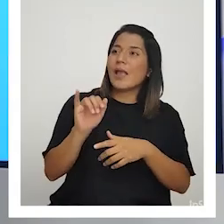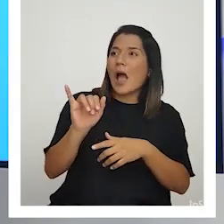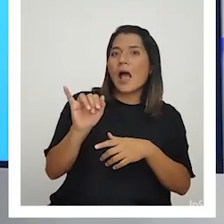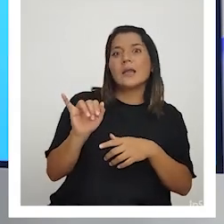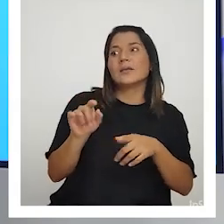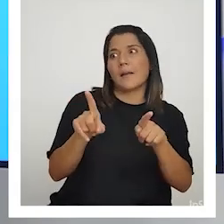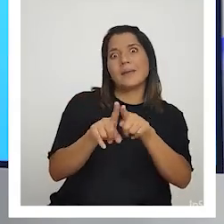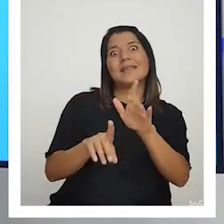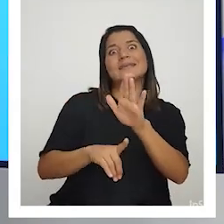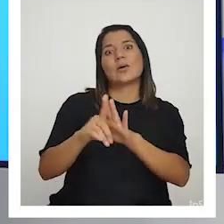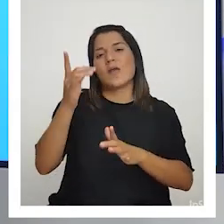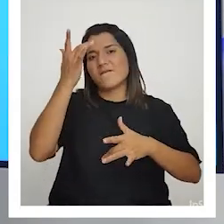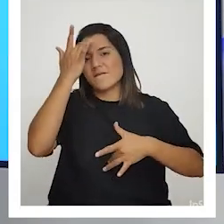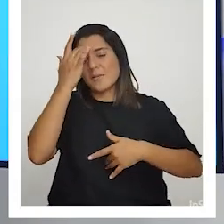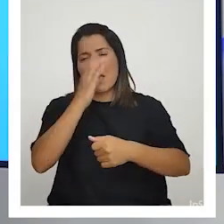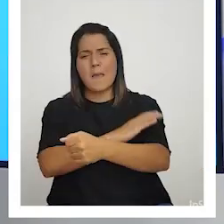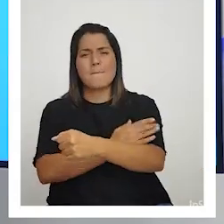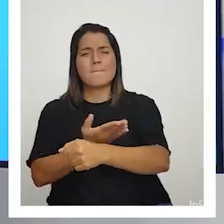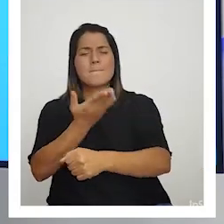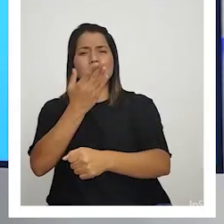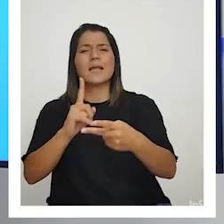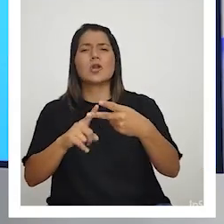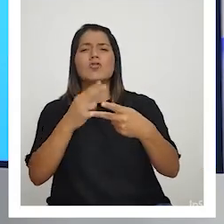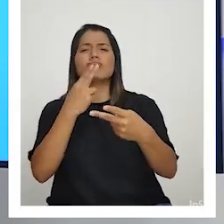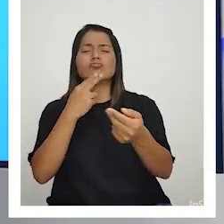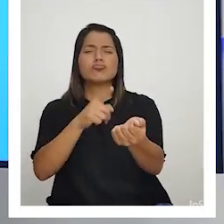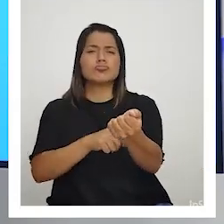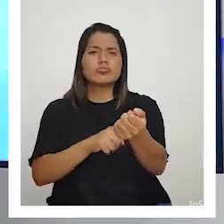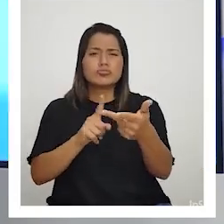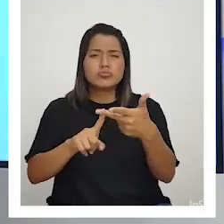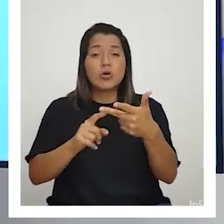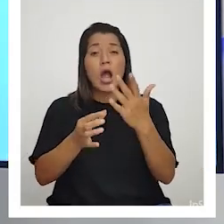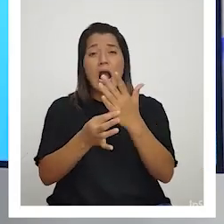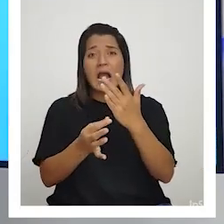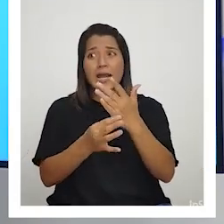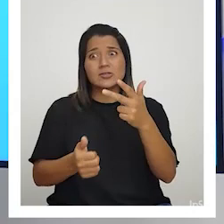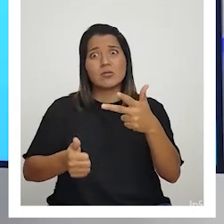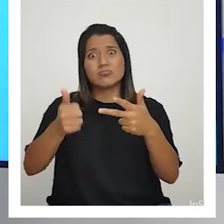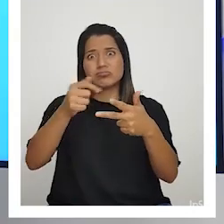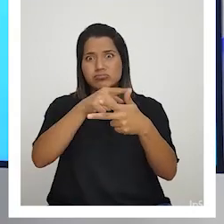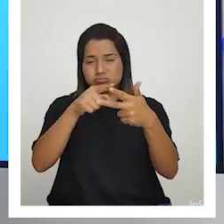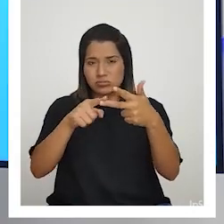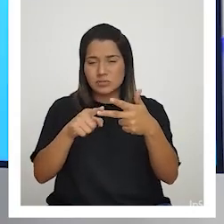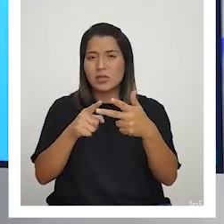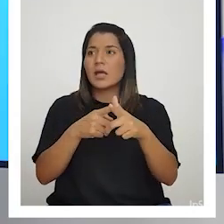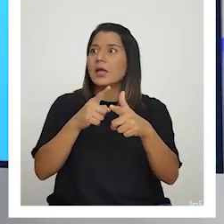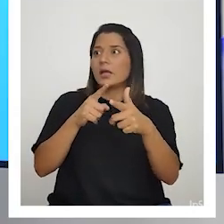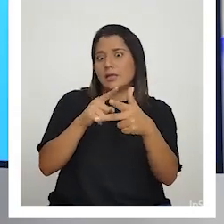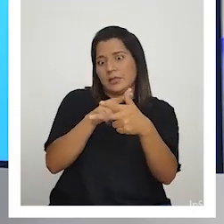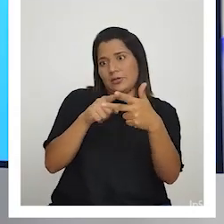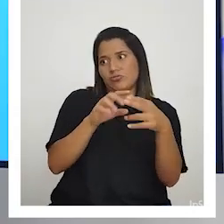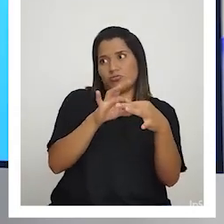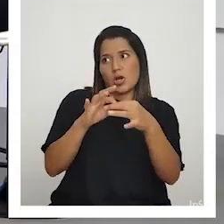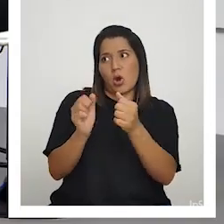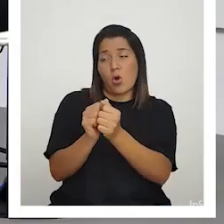en diabetes, en colesterol, situaciones que, como ya lo decían, van de la mano con la obesidad.